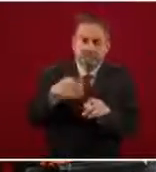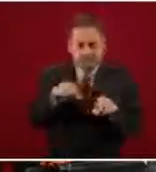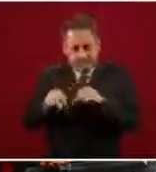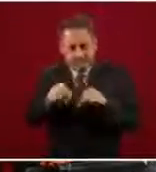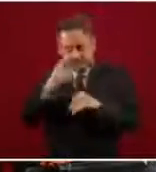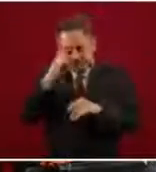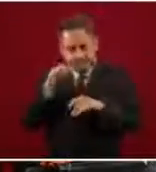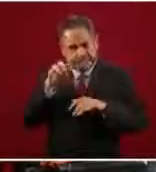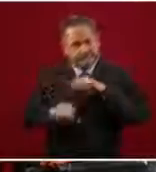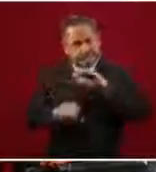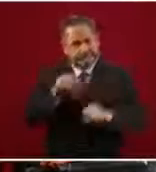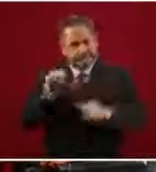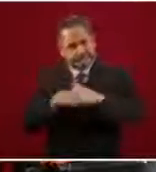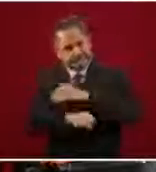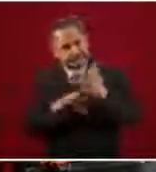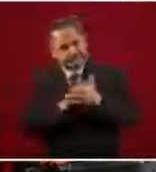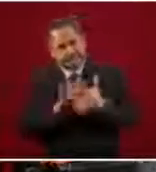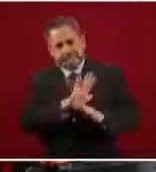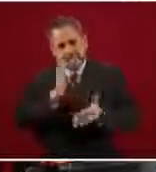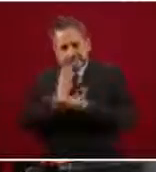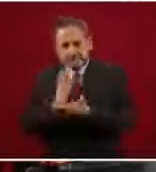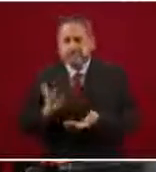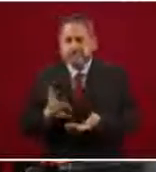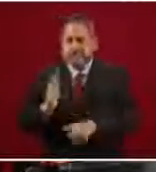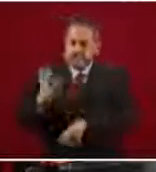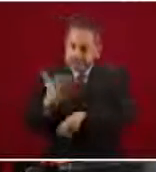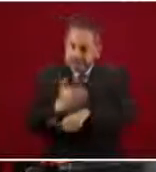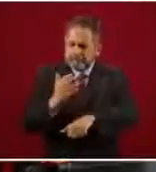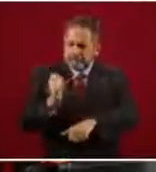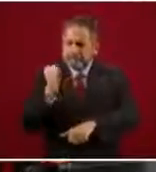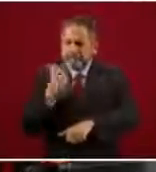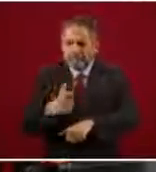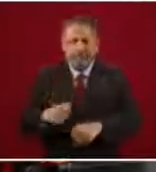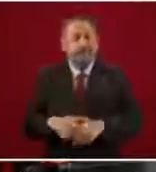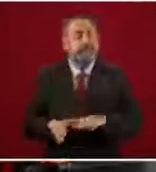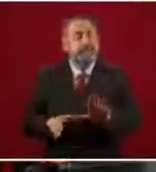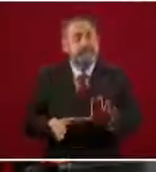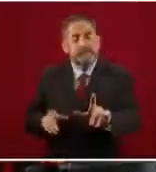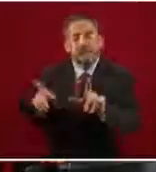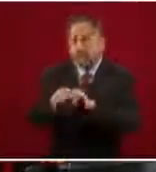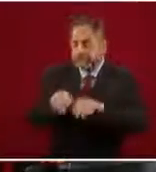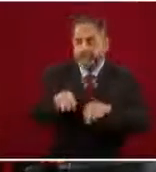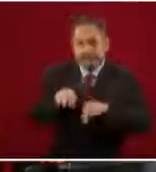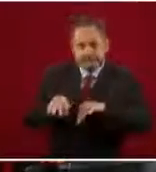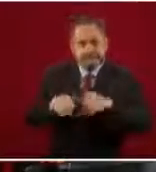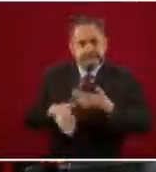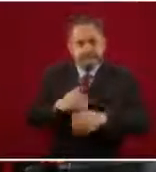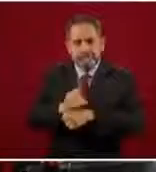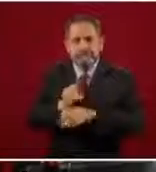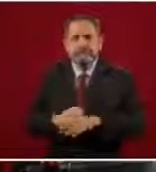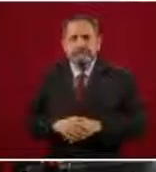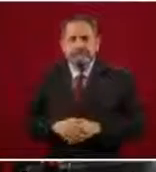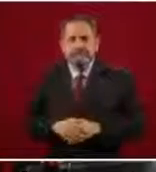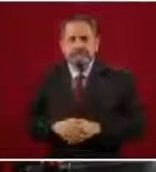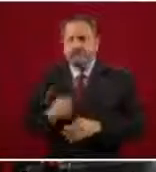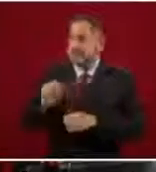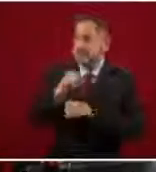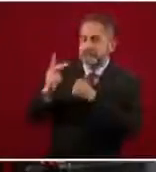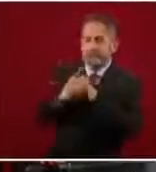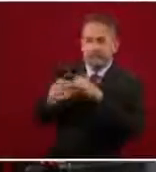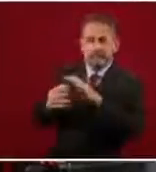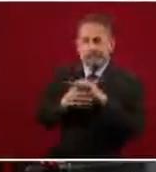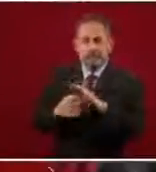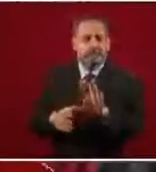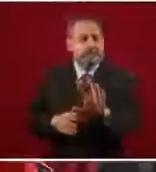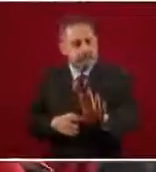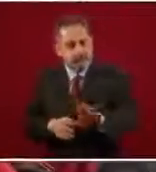capturar a esta gente? ¿Debe de haber alguna sanción, alguna penalidad? Se está trabajando. Para con ellos. De manera. En otros países de donde viene gente.